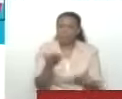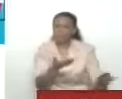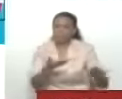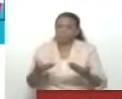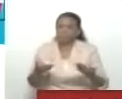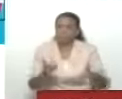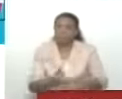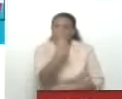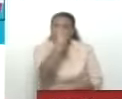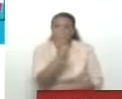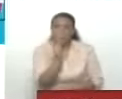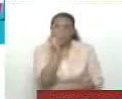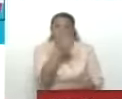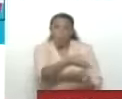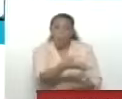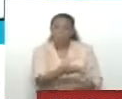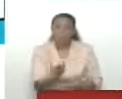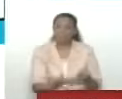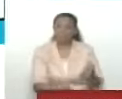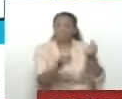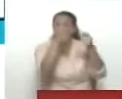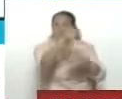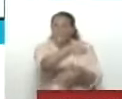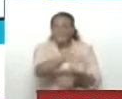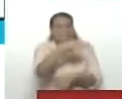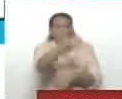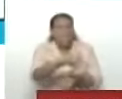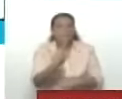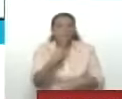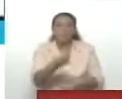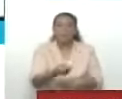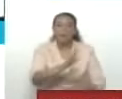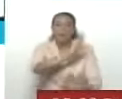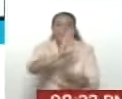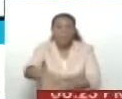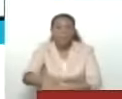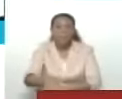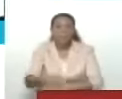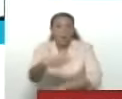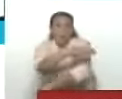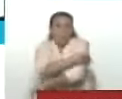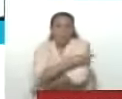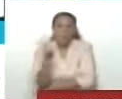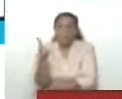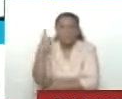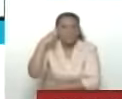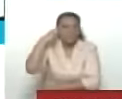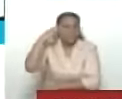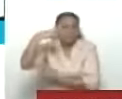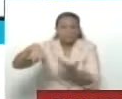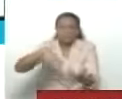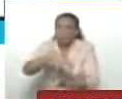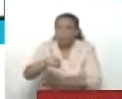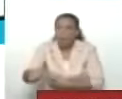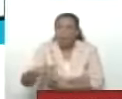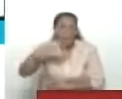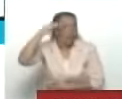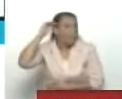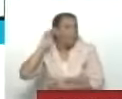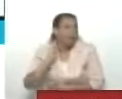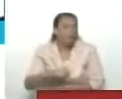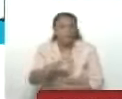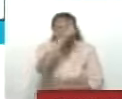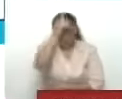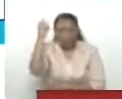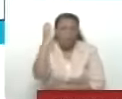llaman? El primer chicharrón que brinca siempre a declarar para apoyar a la derecha extremista, de la Machado, el